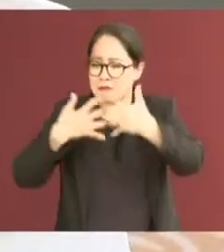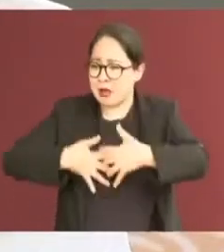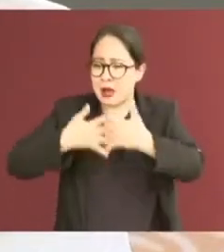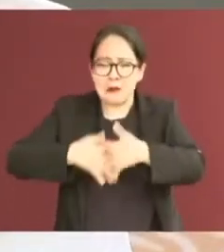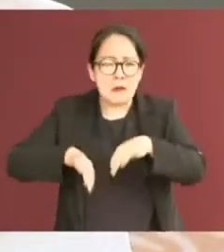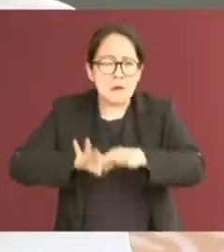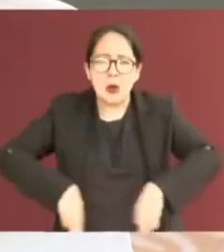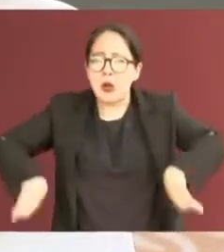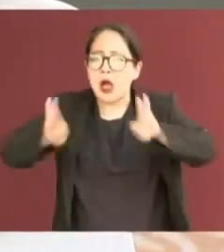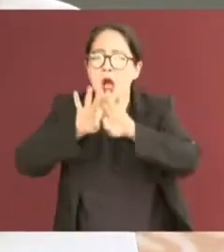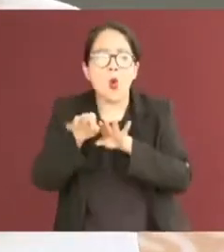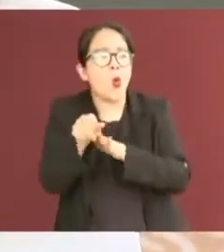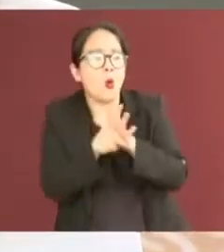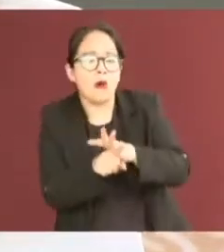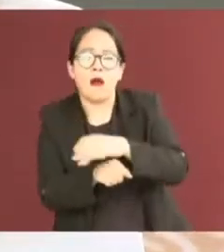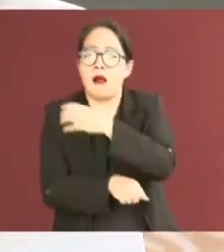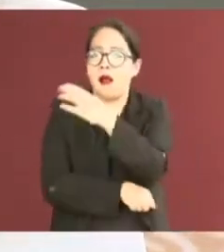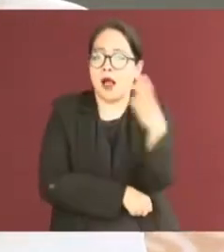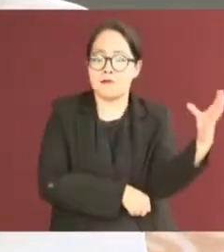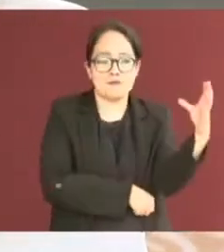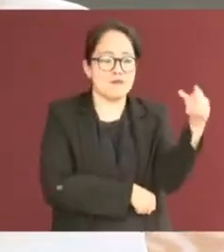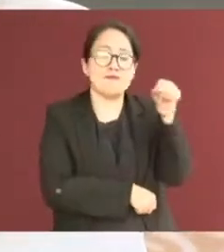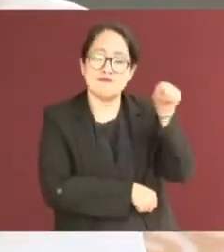porque se tiene todo,